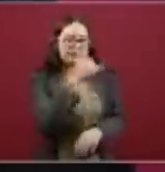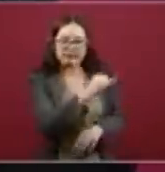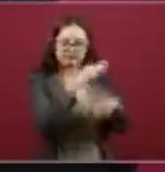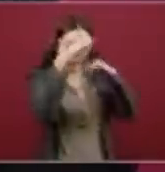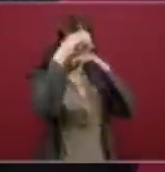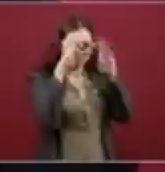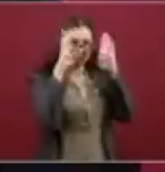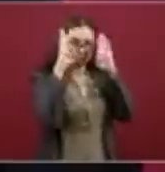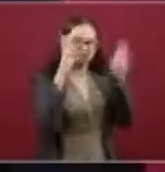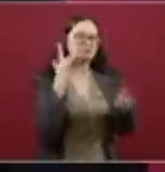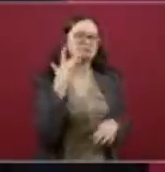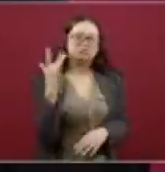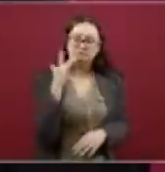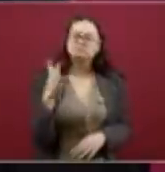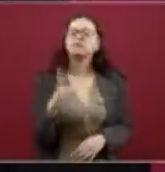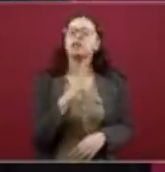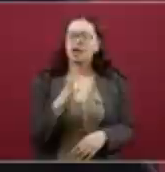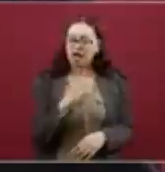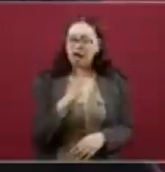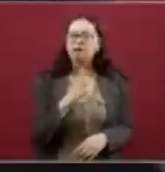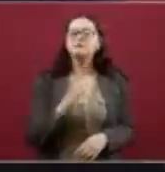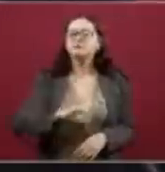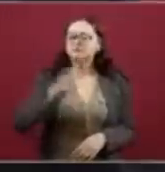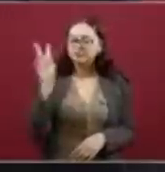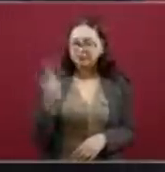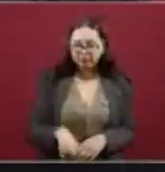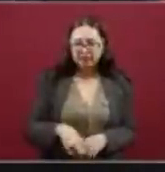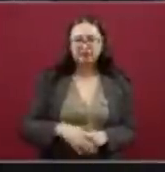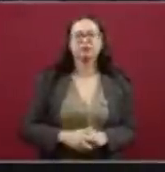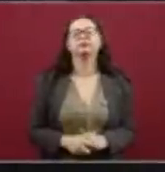conservadora, fifí, y